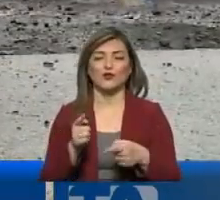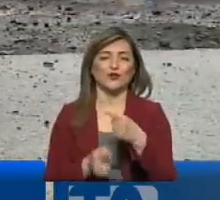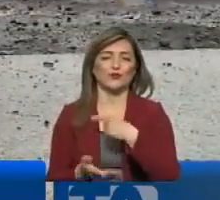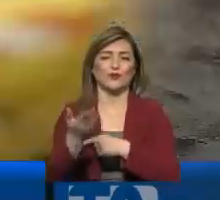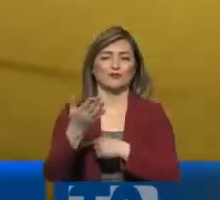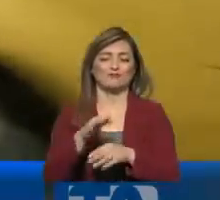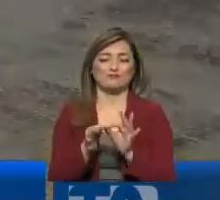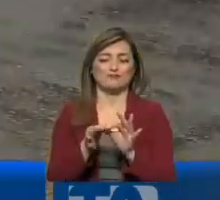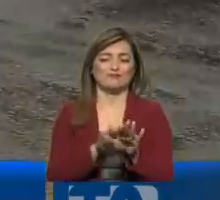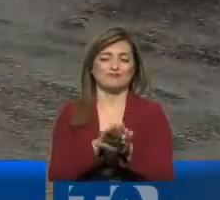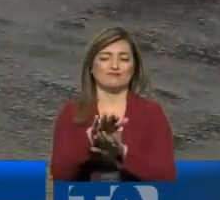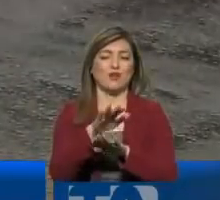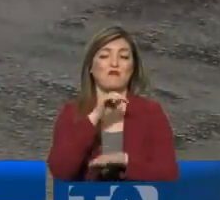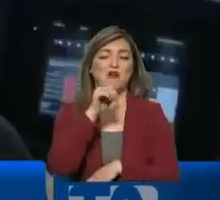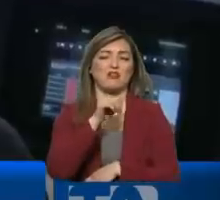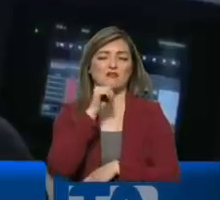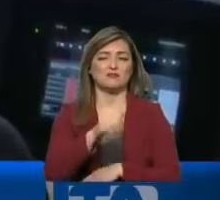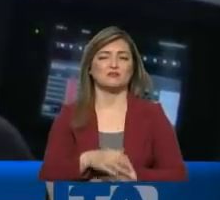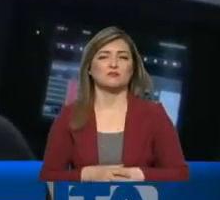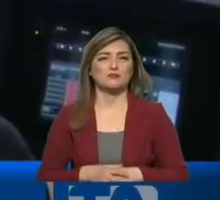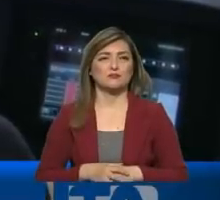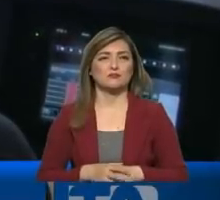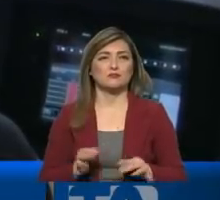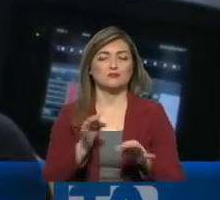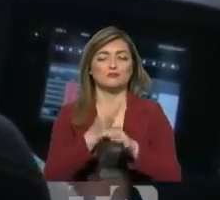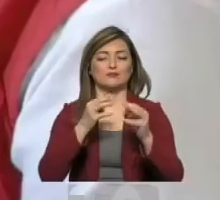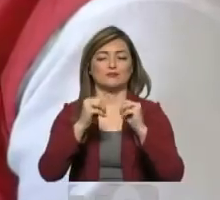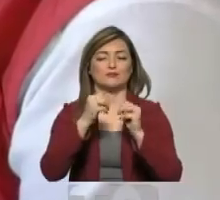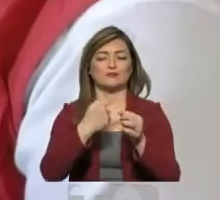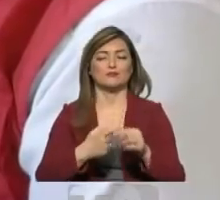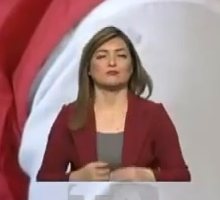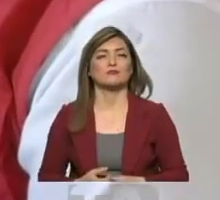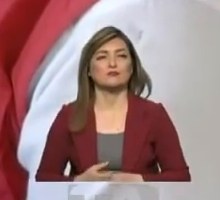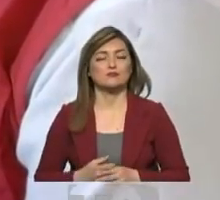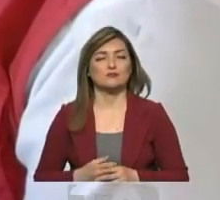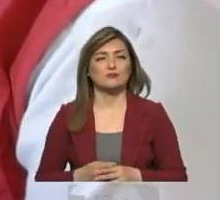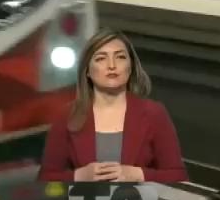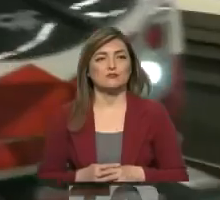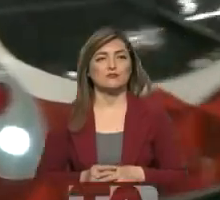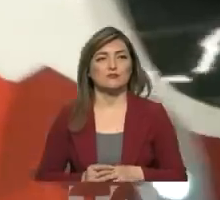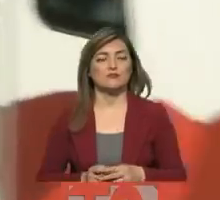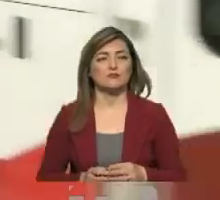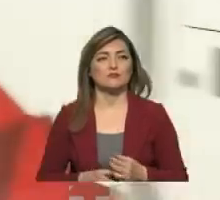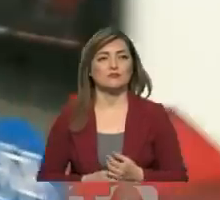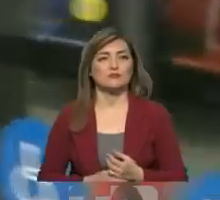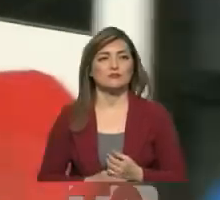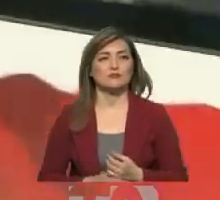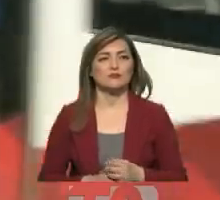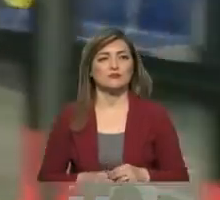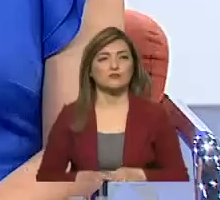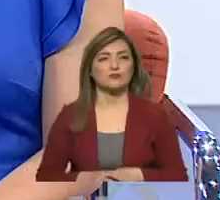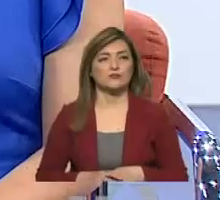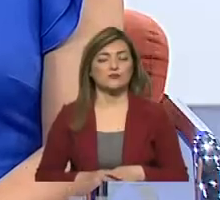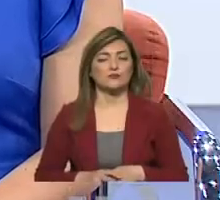la repavimentación que no se ha concretado y el funcionamiento del Metro de Quito. Helen Quiñones, 24